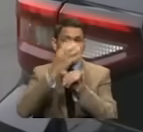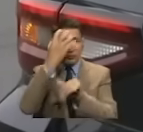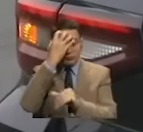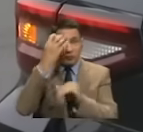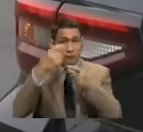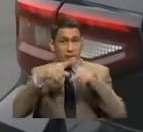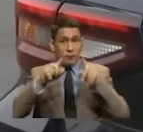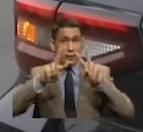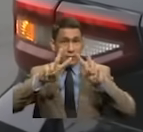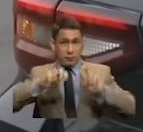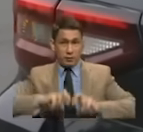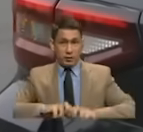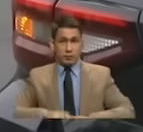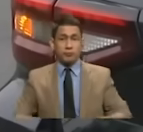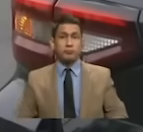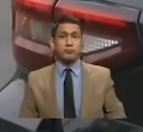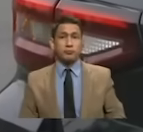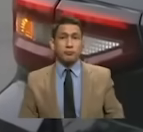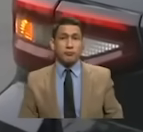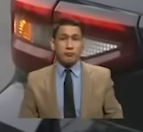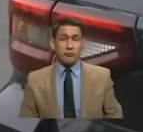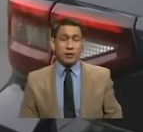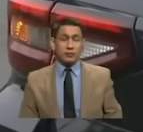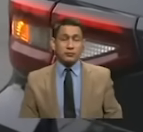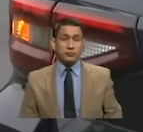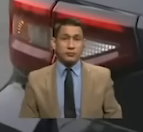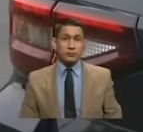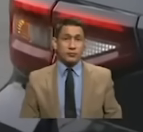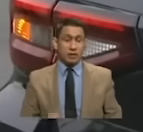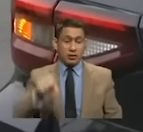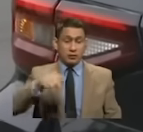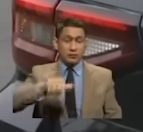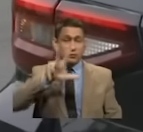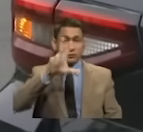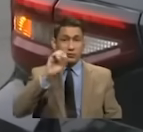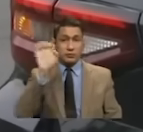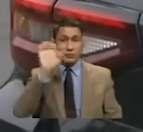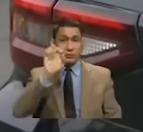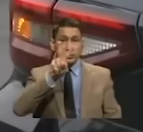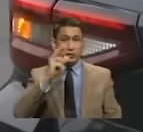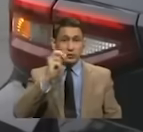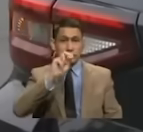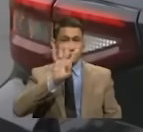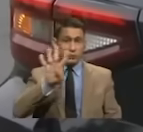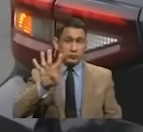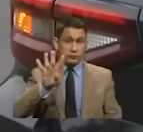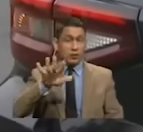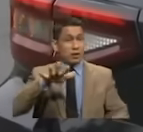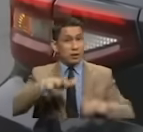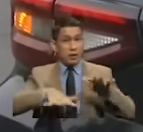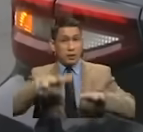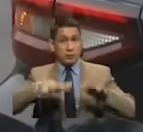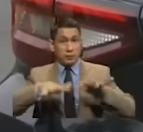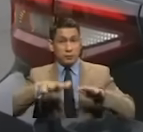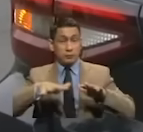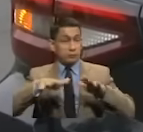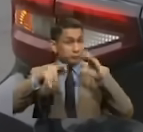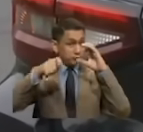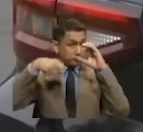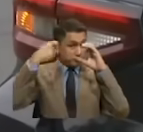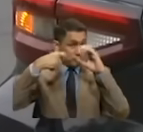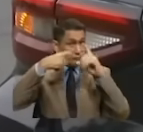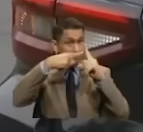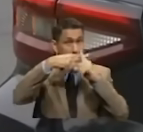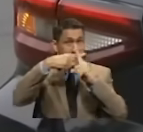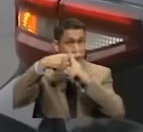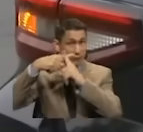operativo denominado Fénix 31 se ejecutó este 30 de enero del 2024. Al parecer, el material audiovisual con